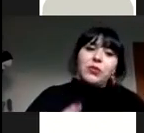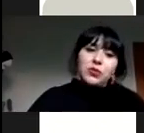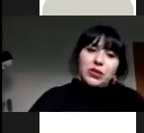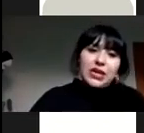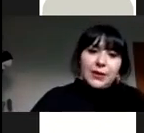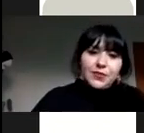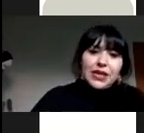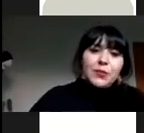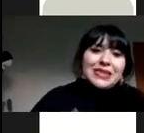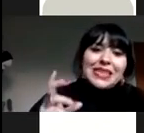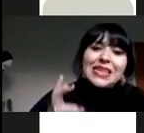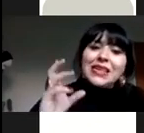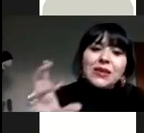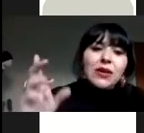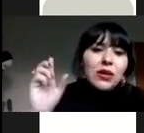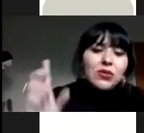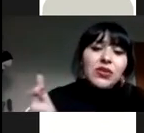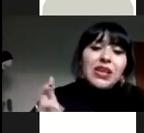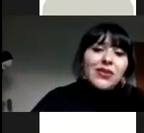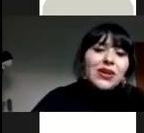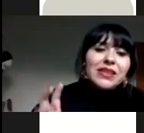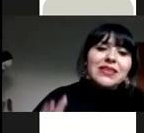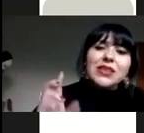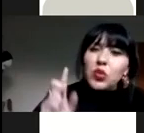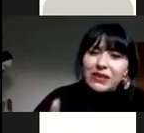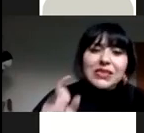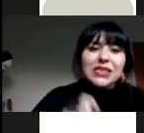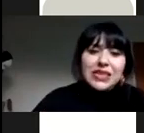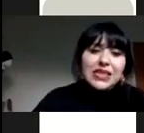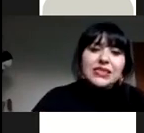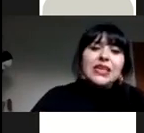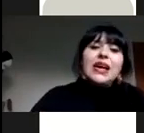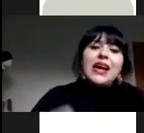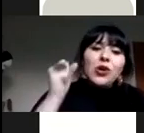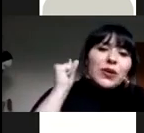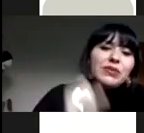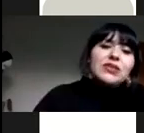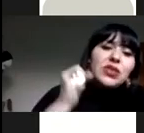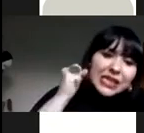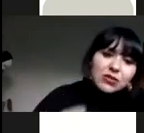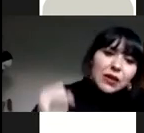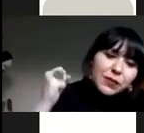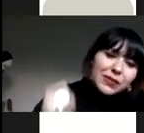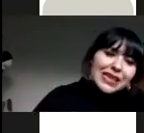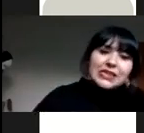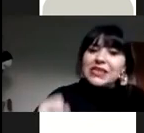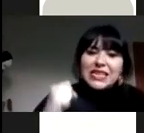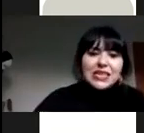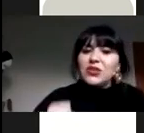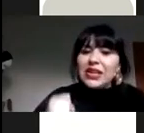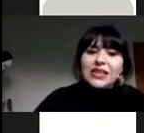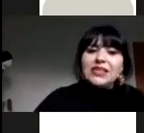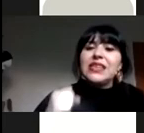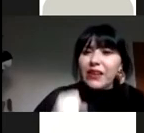veo una oportunidad acá. Mantener alejados a los alumnos de la droga mediante nuevas estrategias. Acompañamiento directo a las familias,